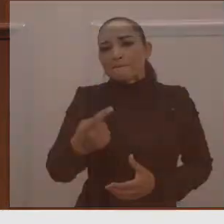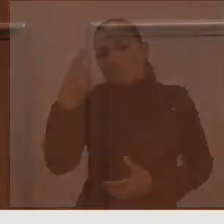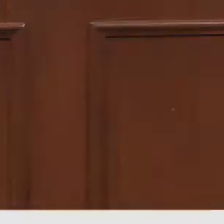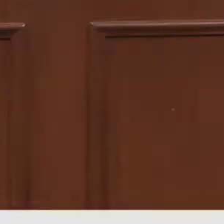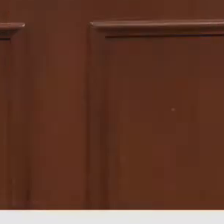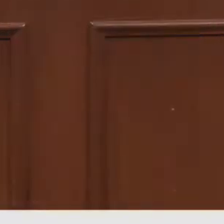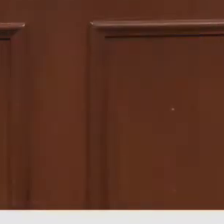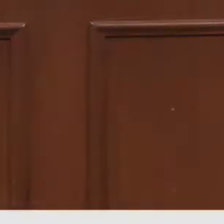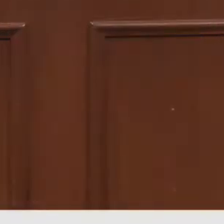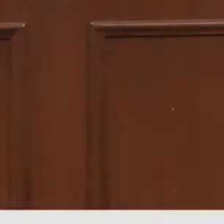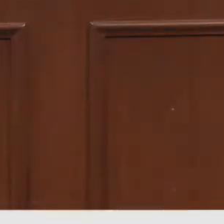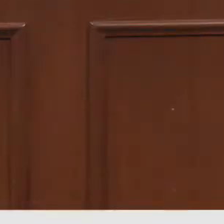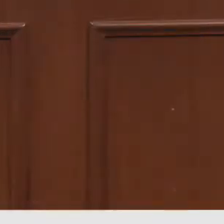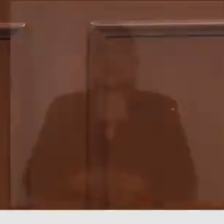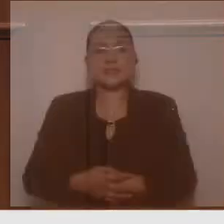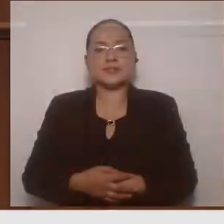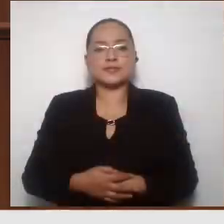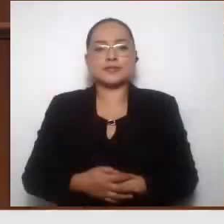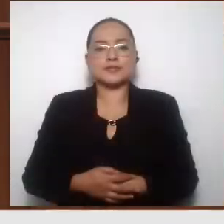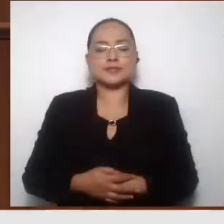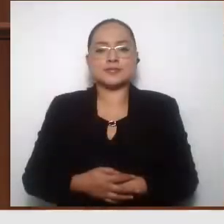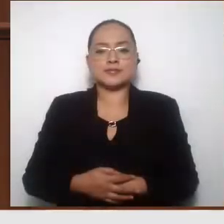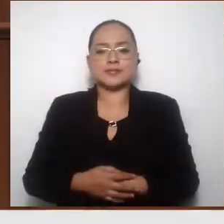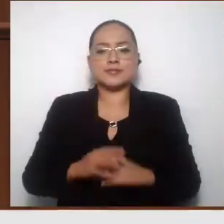tema, pero yo creo que